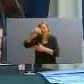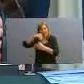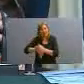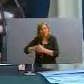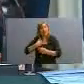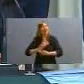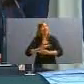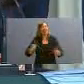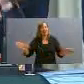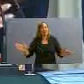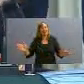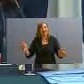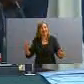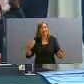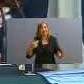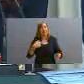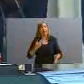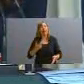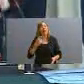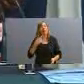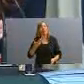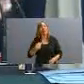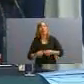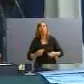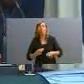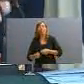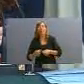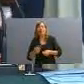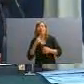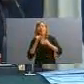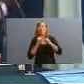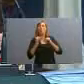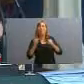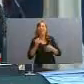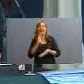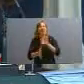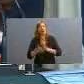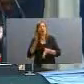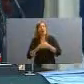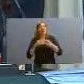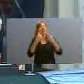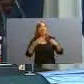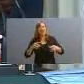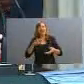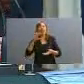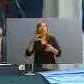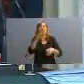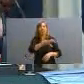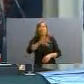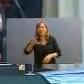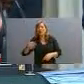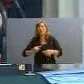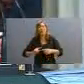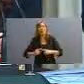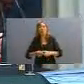abiertas, y el manejo equitativo y gratuito de la publicidad para todos los partidos políticos,